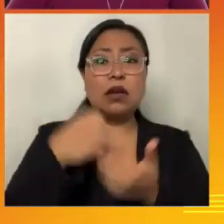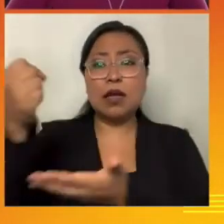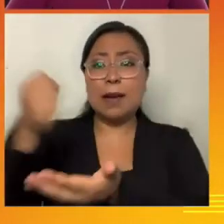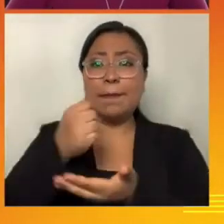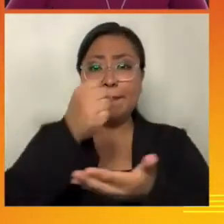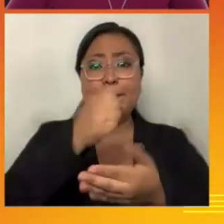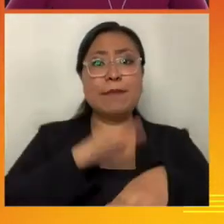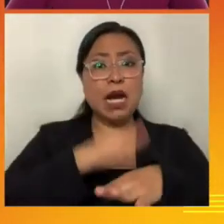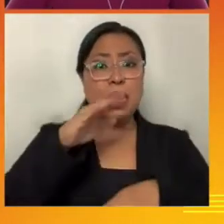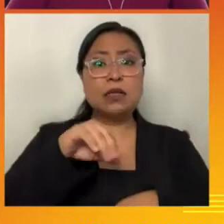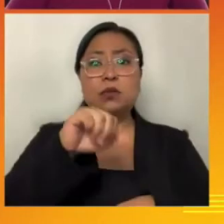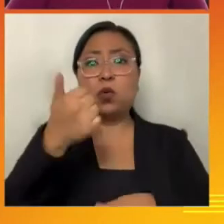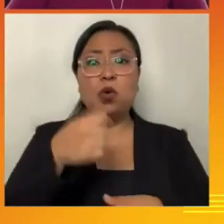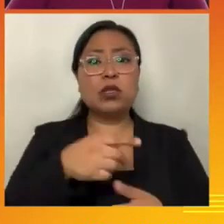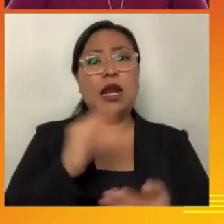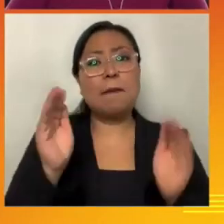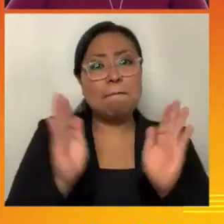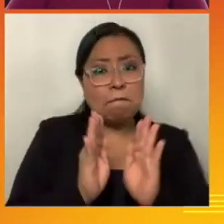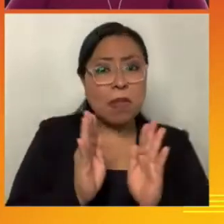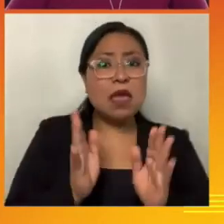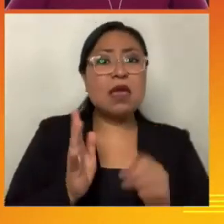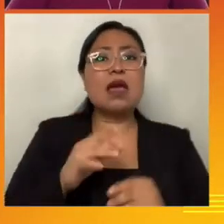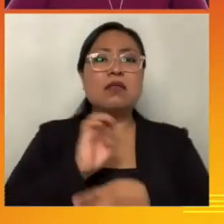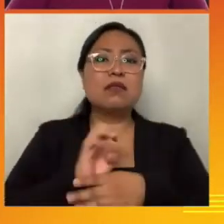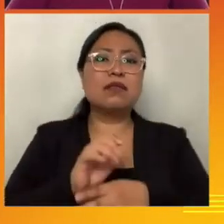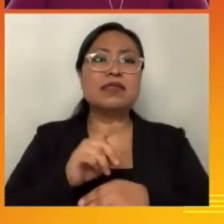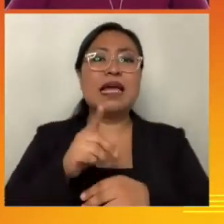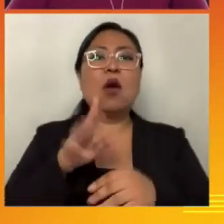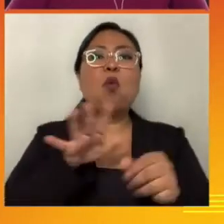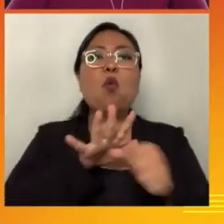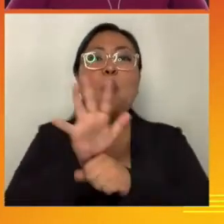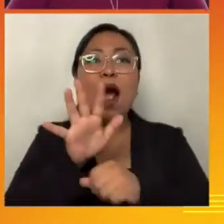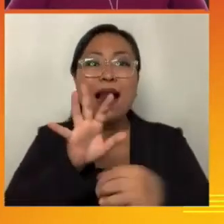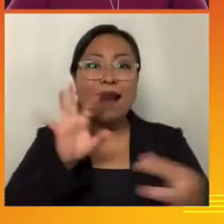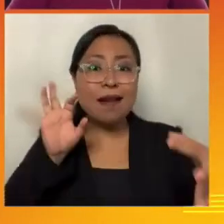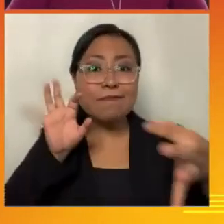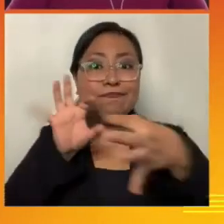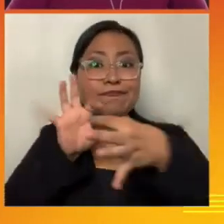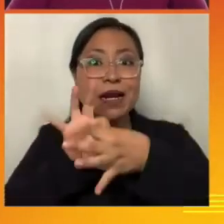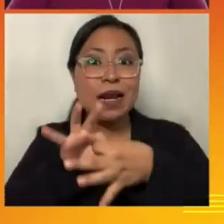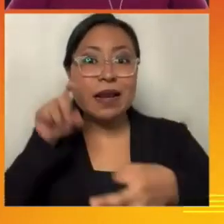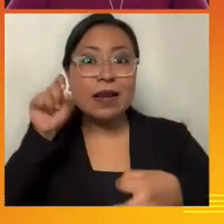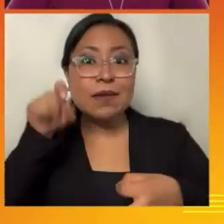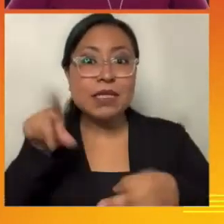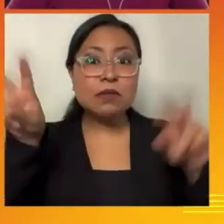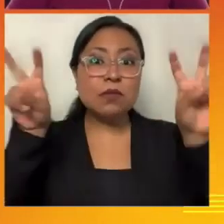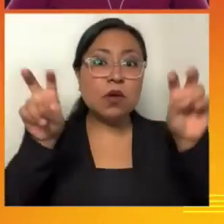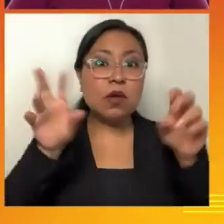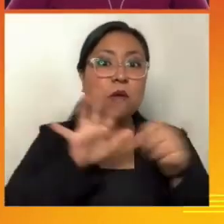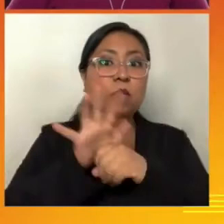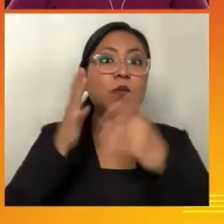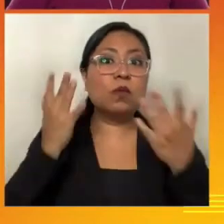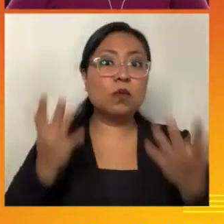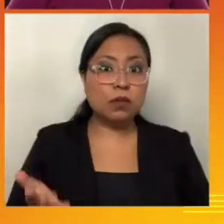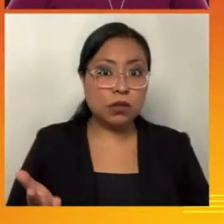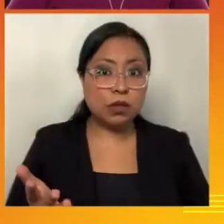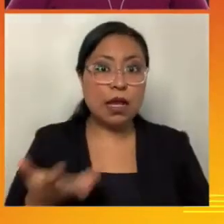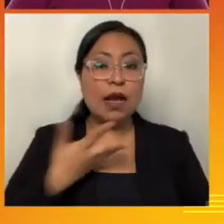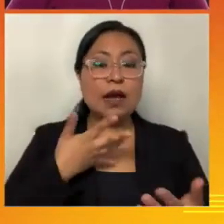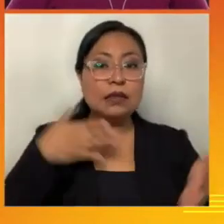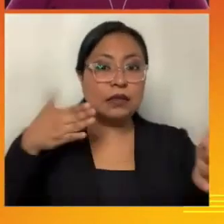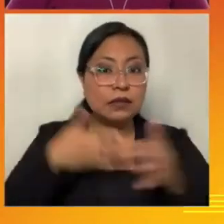todas tenemos como ciertos puntos en común que compartimos y todas nos enfrentamos a algunas